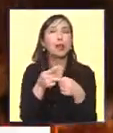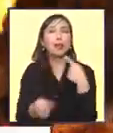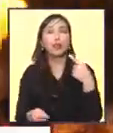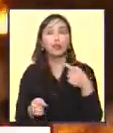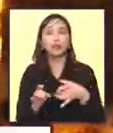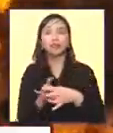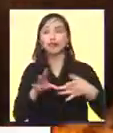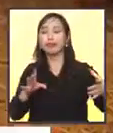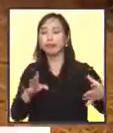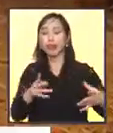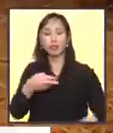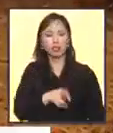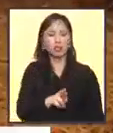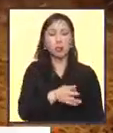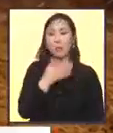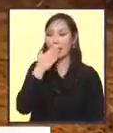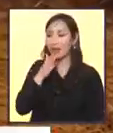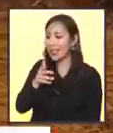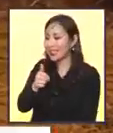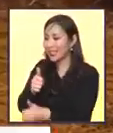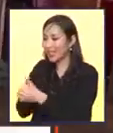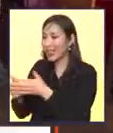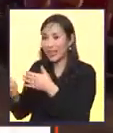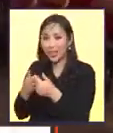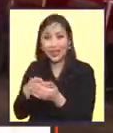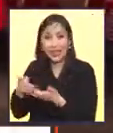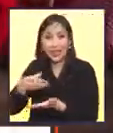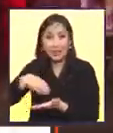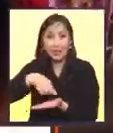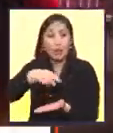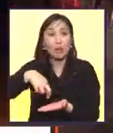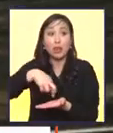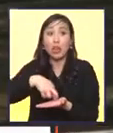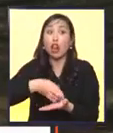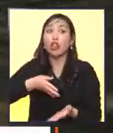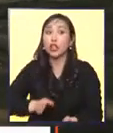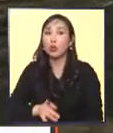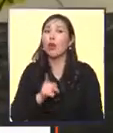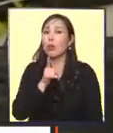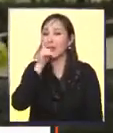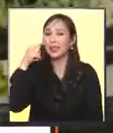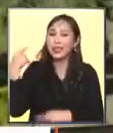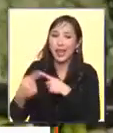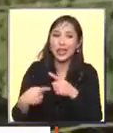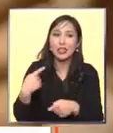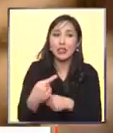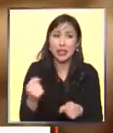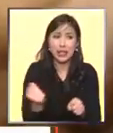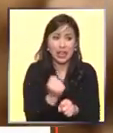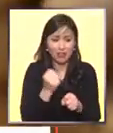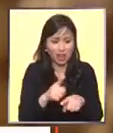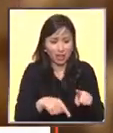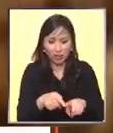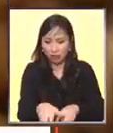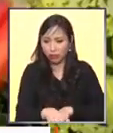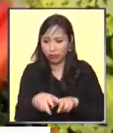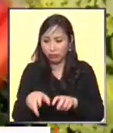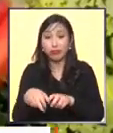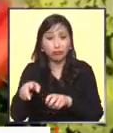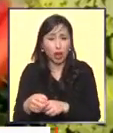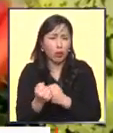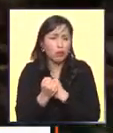de la rutina y acercarnos a la naturaleza. En Pirque aún se viven tradiciones y se trabaja la tierra con mucho amor, la que nos entrega frutos